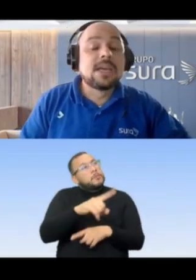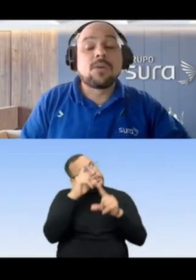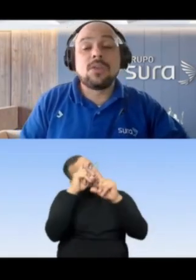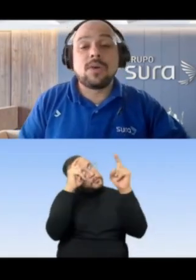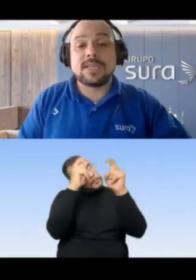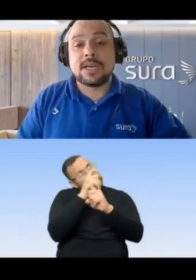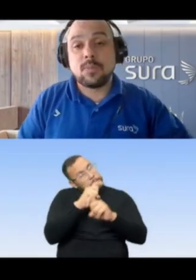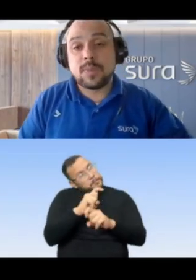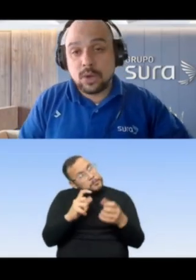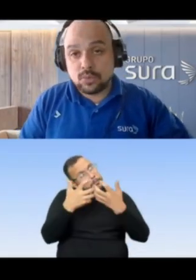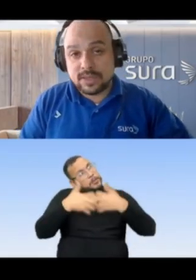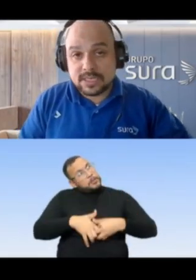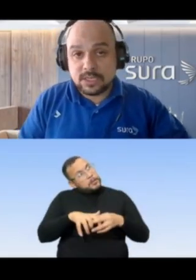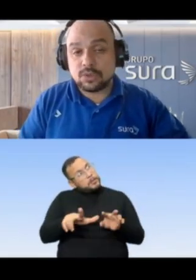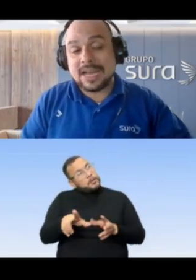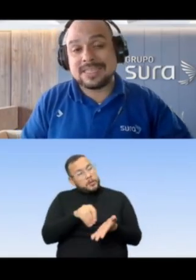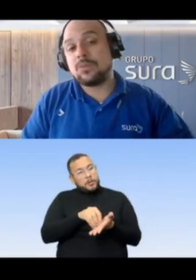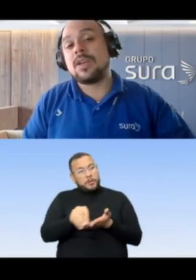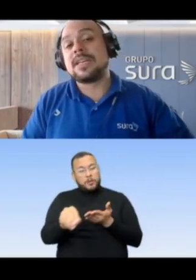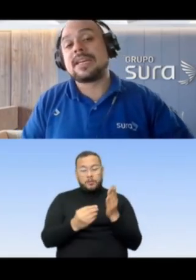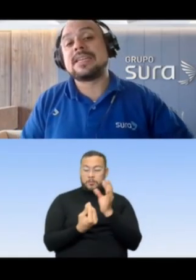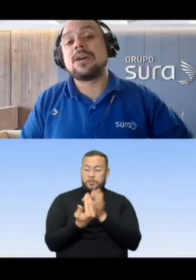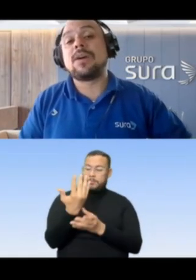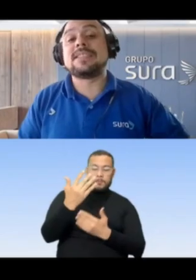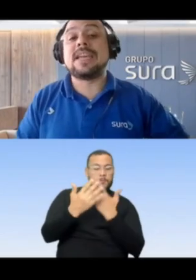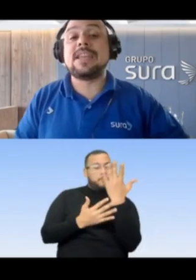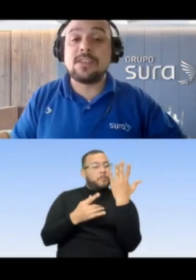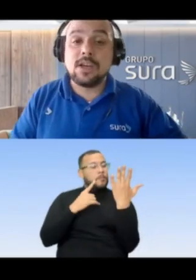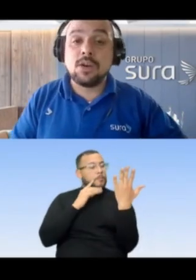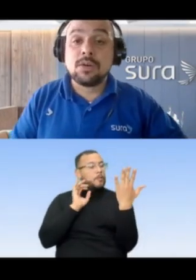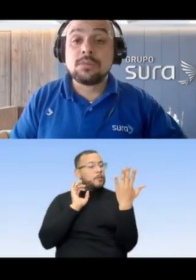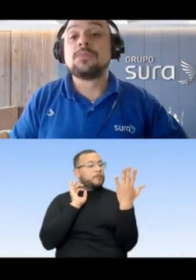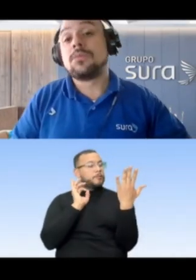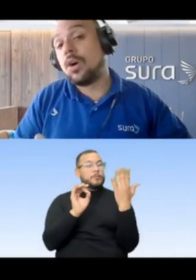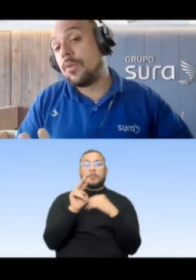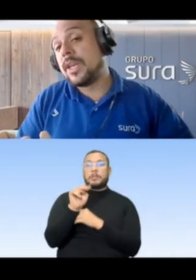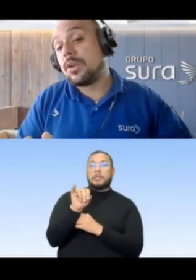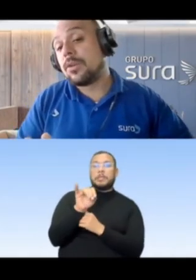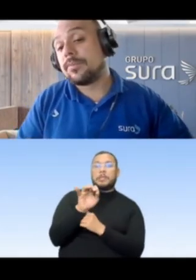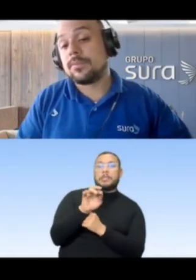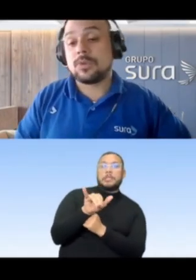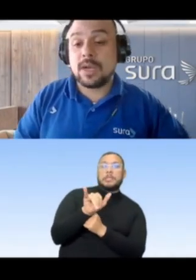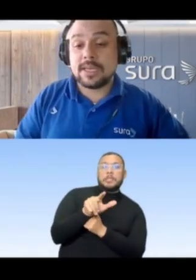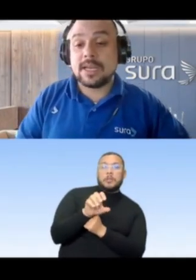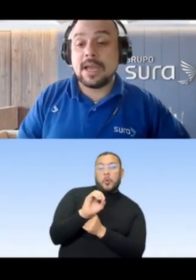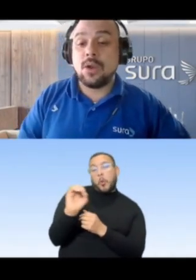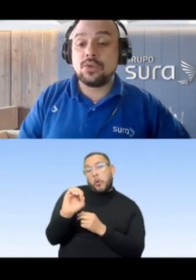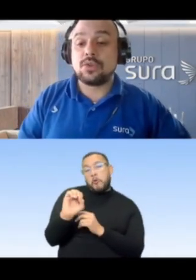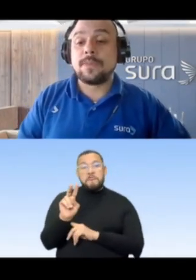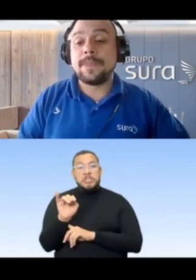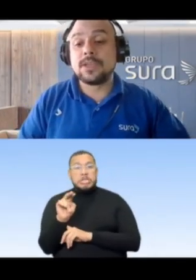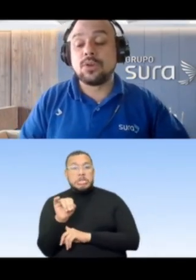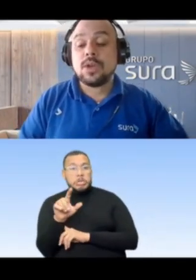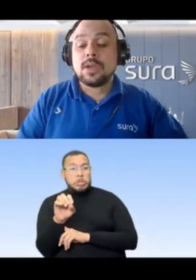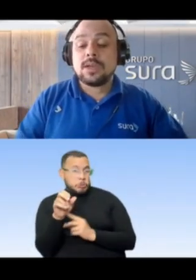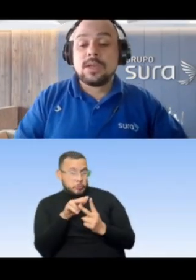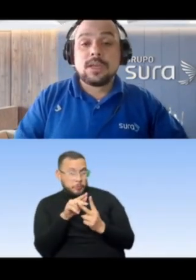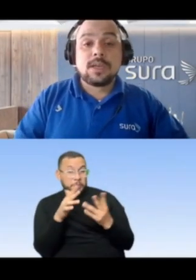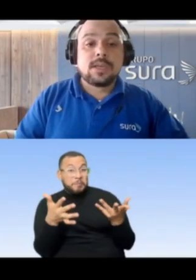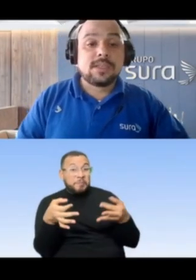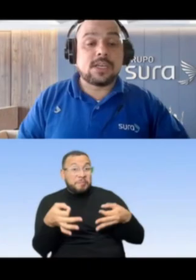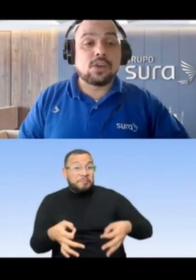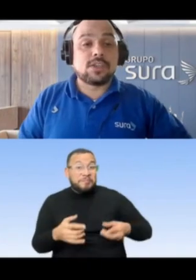sus empresas, cuando vayan a comprar los guantecitos, asegúrense que sean guantes de nitrilo o vinilo, cualquiera de los dos.